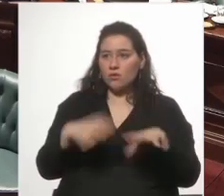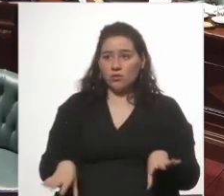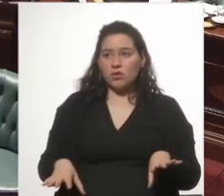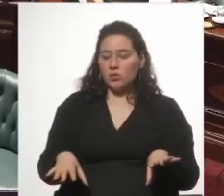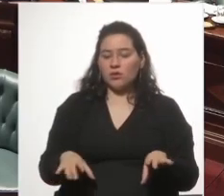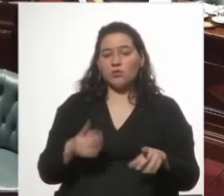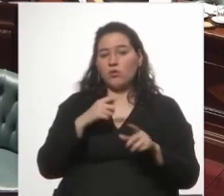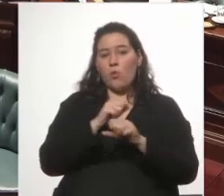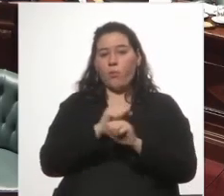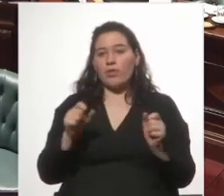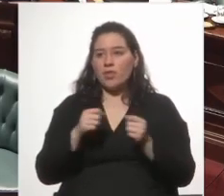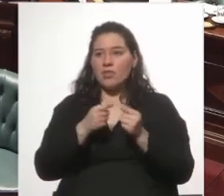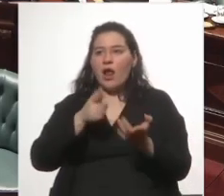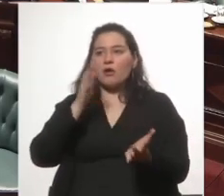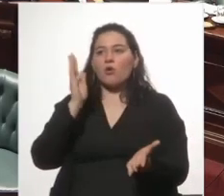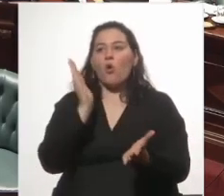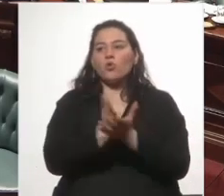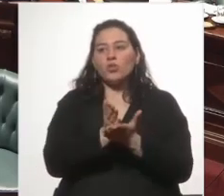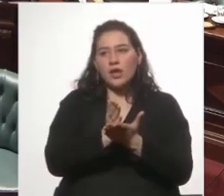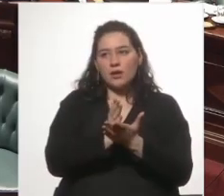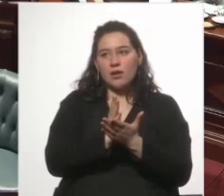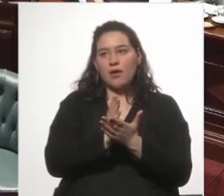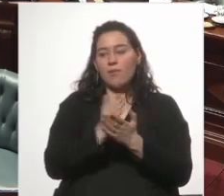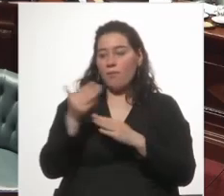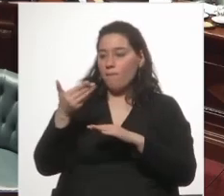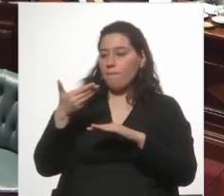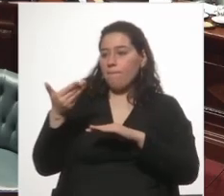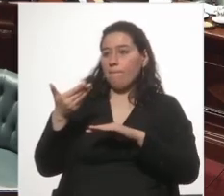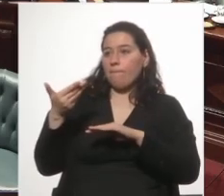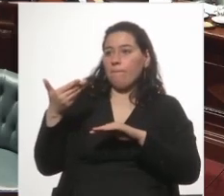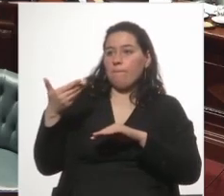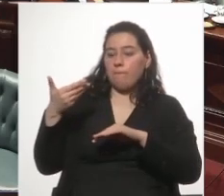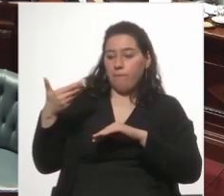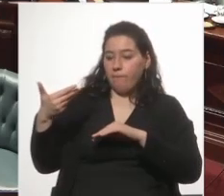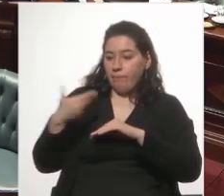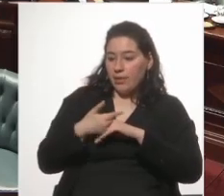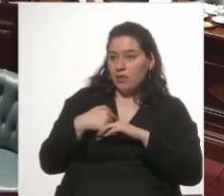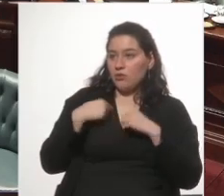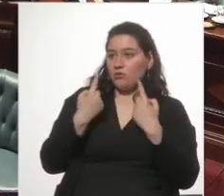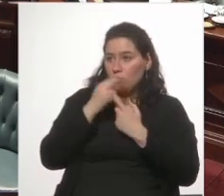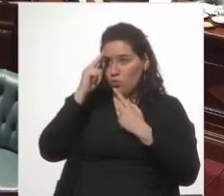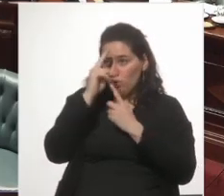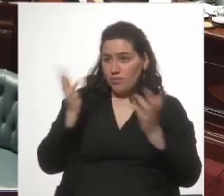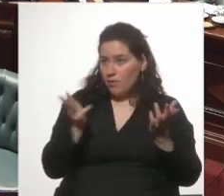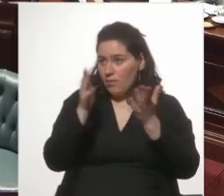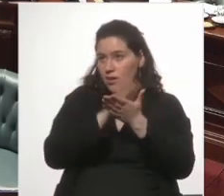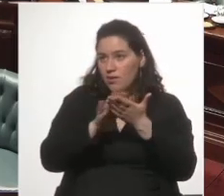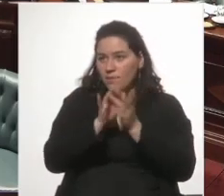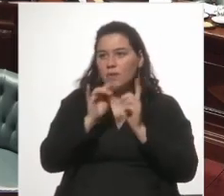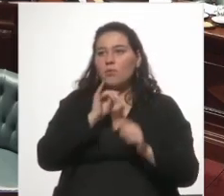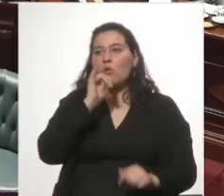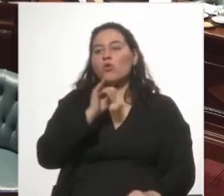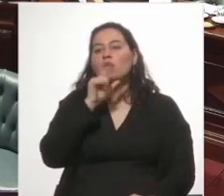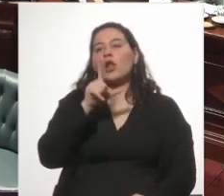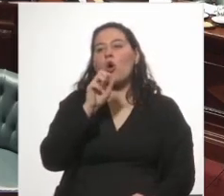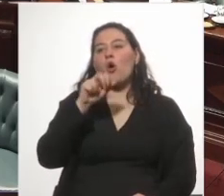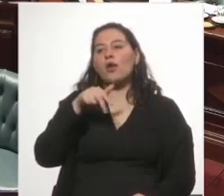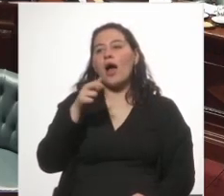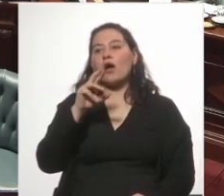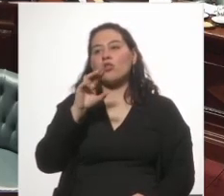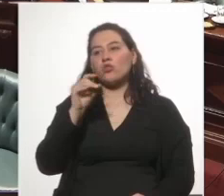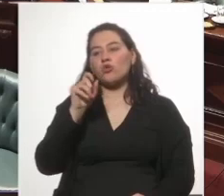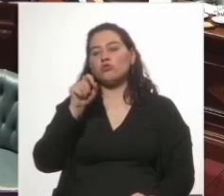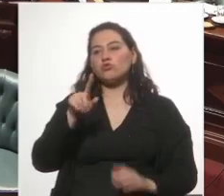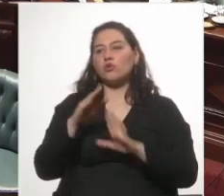obtener la condena que se dispuso por una apelación que nuestro país no promovió, como bien lo relata Leonardo Abercorn en su libro